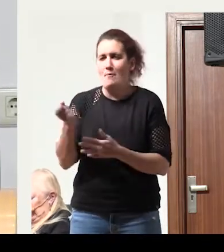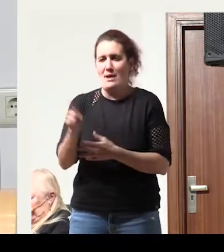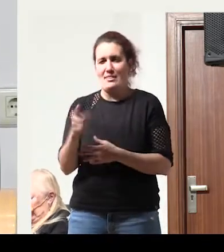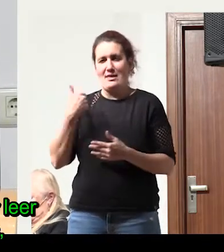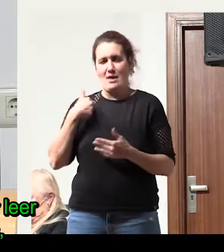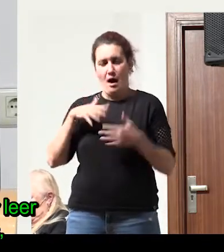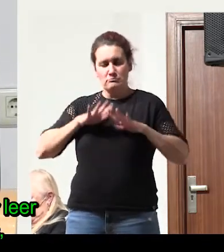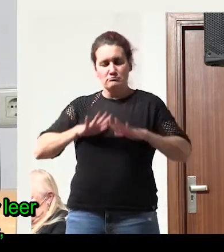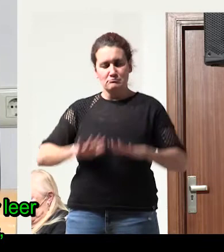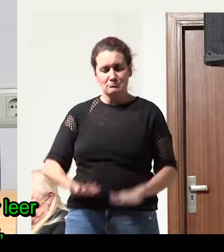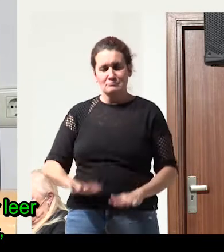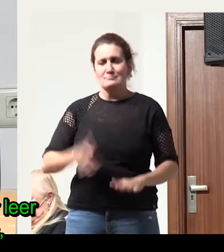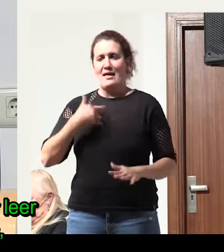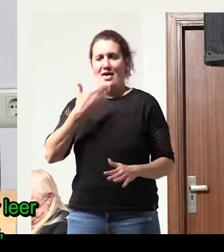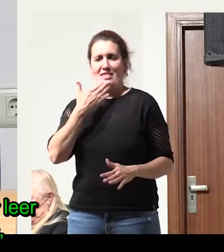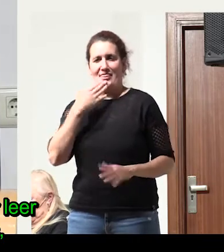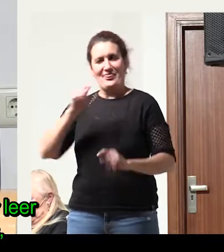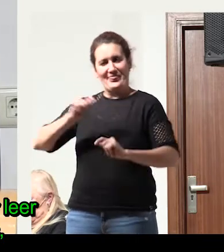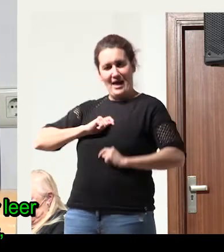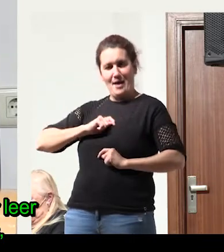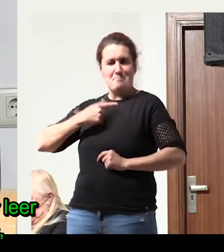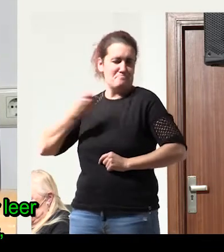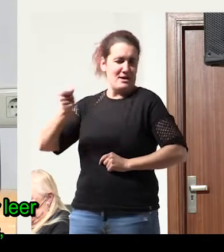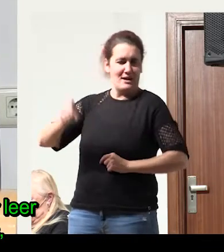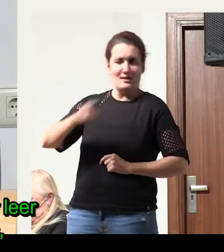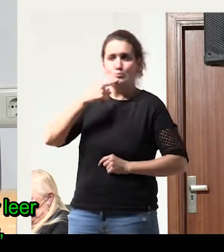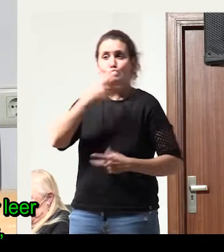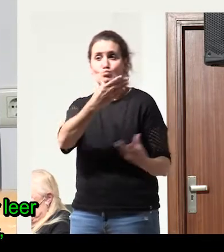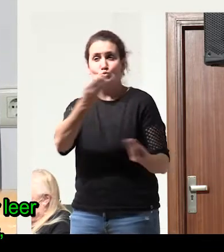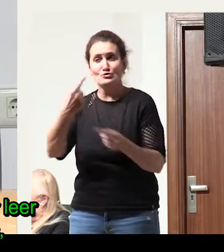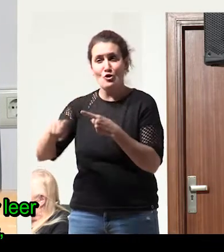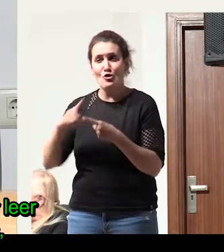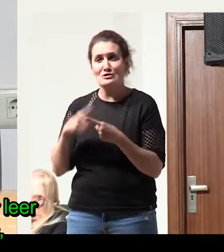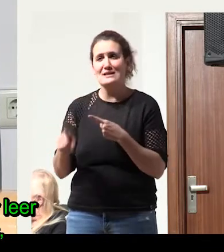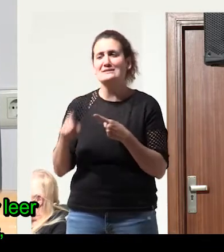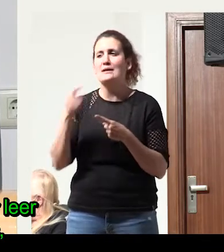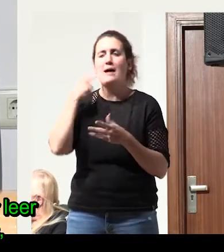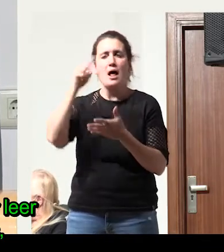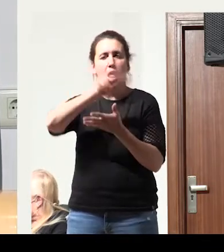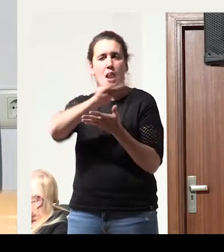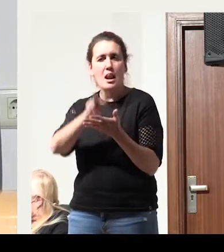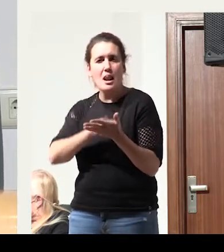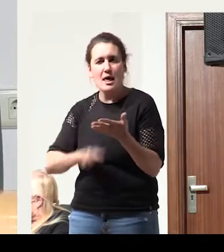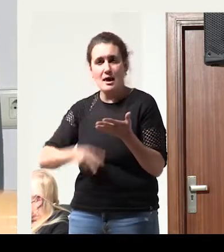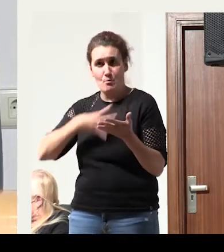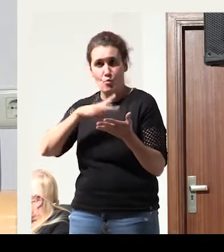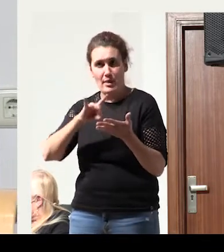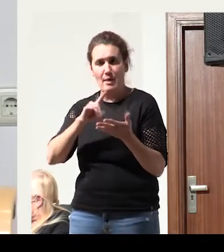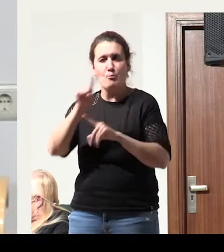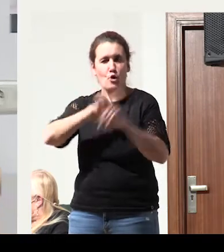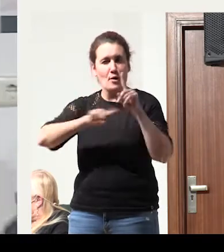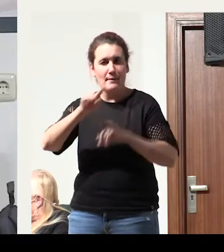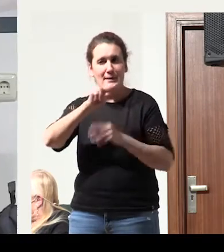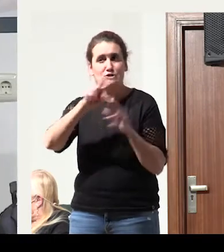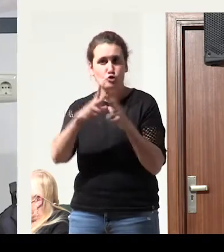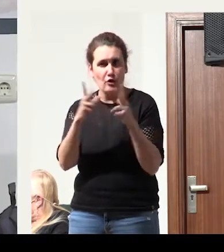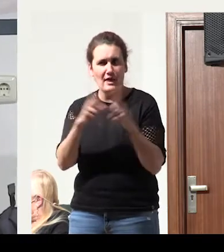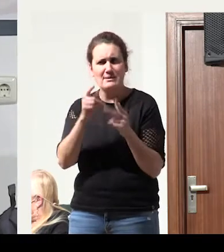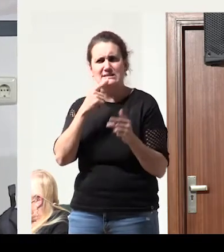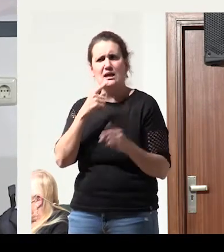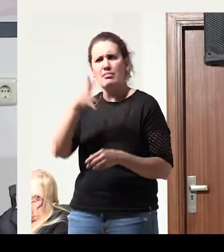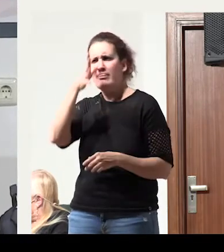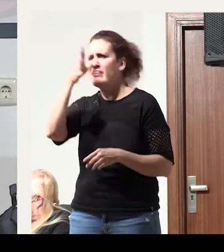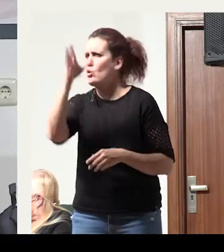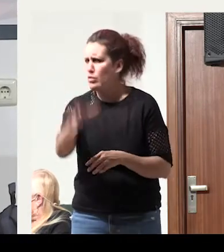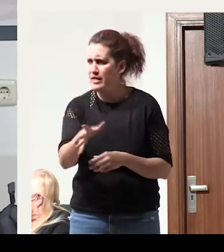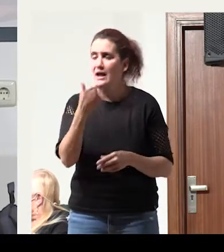parece que tienes con la edad, por muchas cosas, van a poder leer algunos problemas sociales, incluso denunciar de una manera que igual la gente joven o la